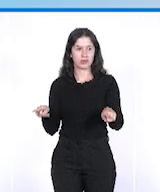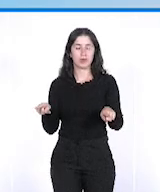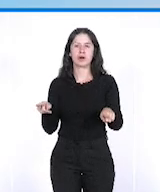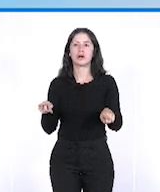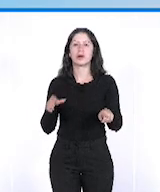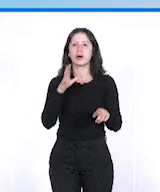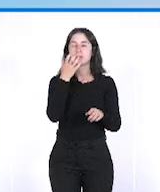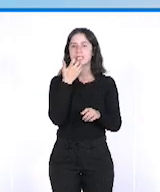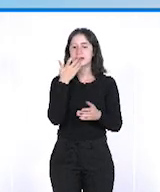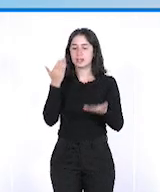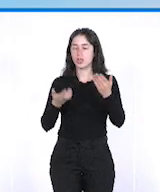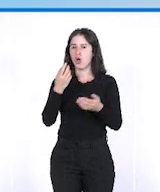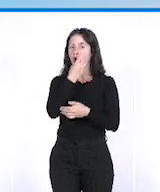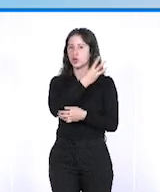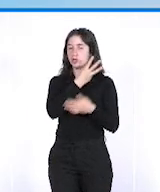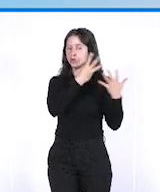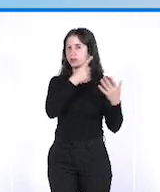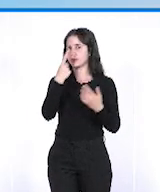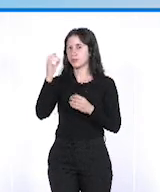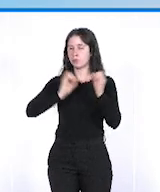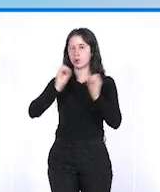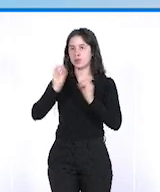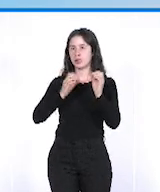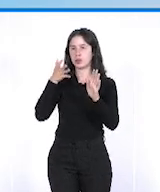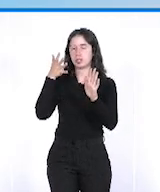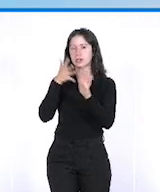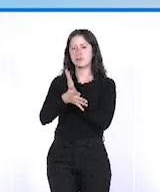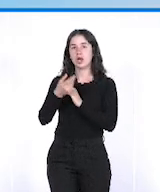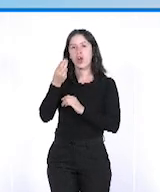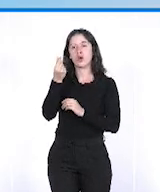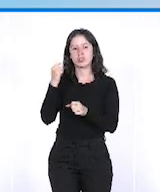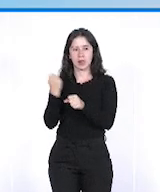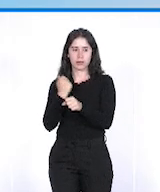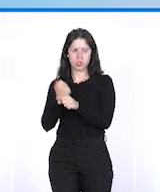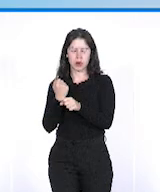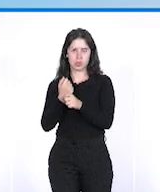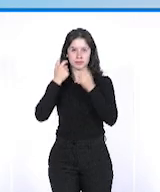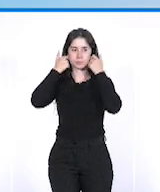gran peso más del 81 Por se refiere al coste laboral